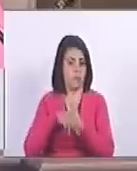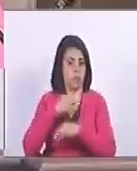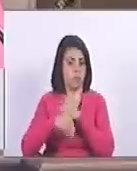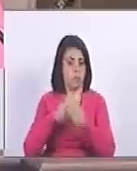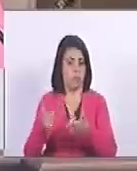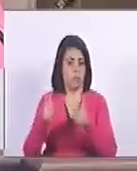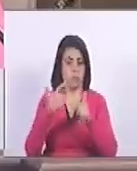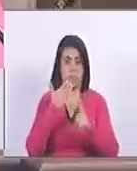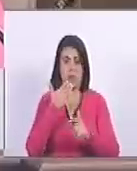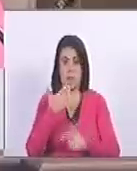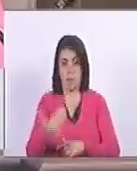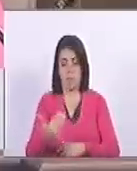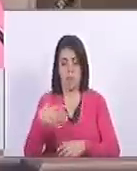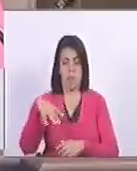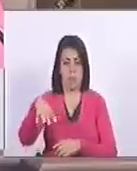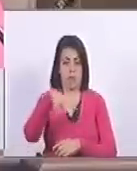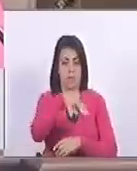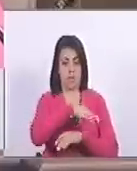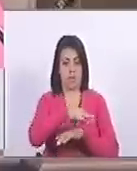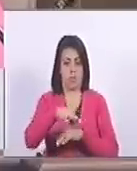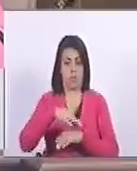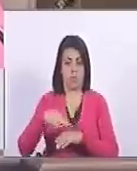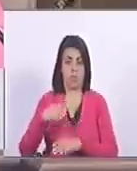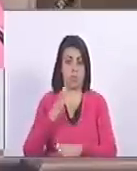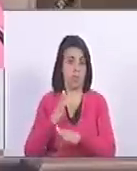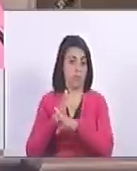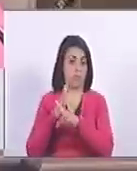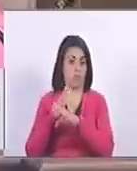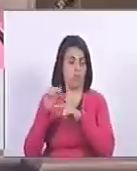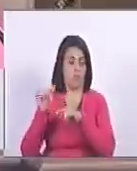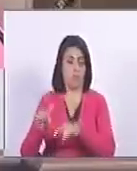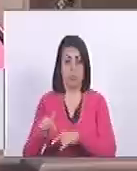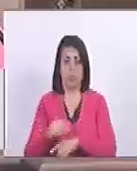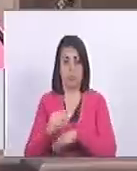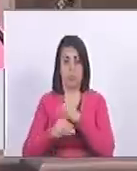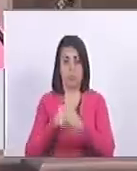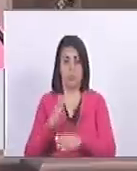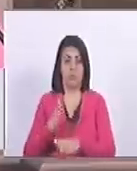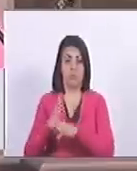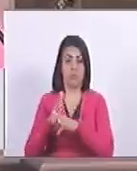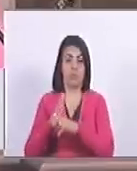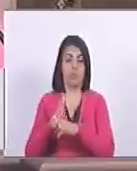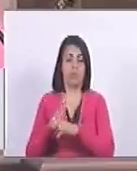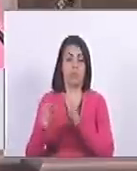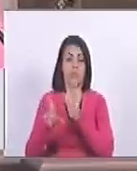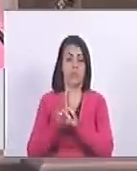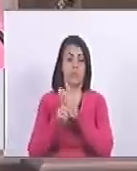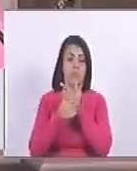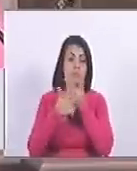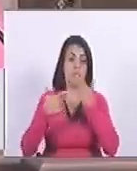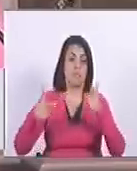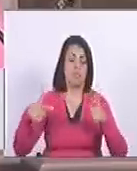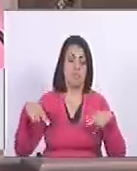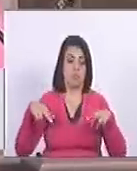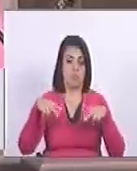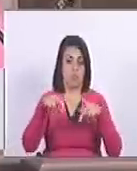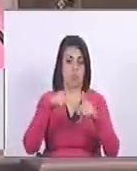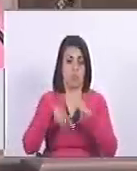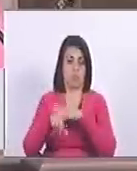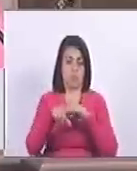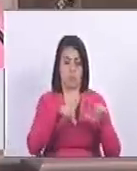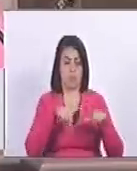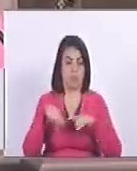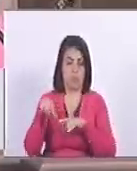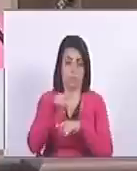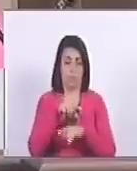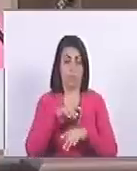o permisos estatales o municipales que impidan o obstaculicen la libre circulación de bienes dentro del